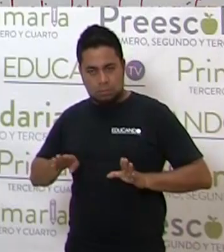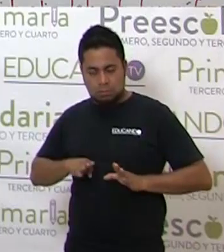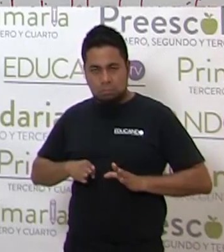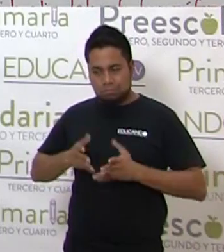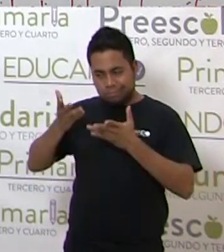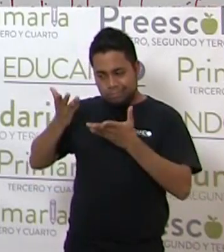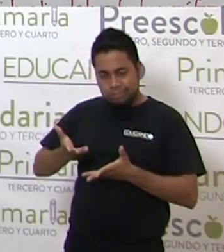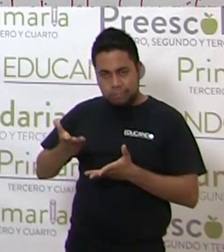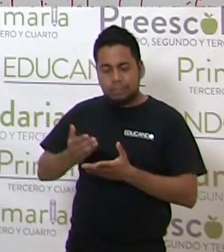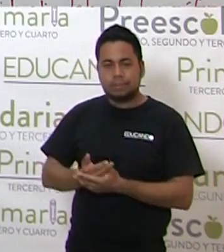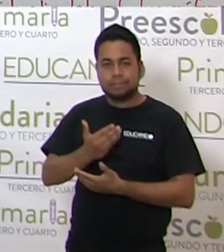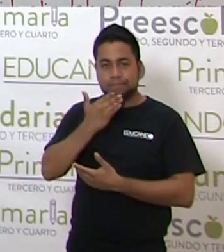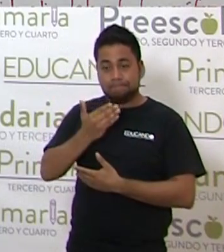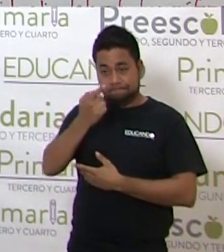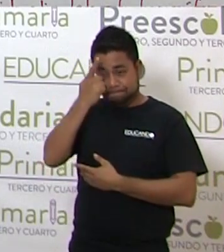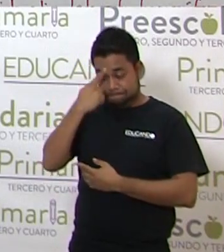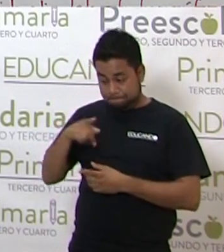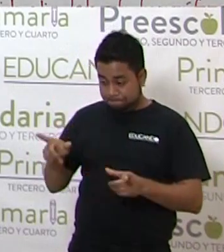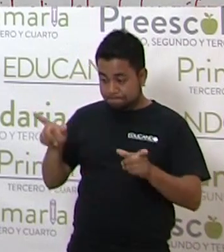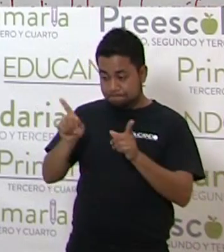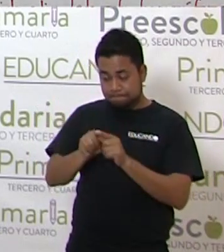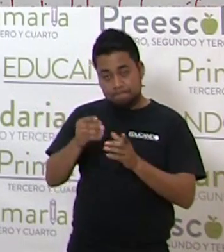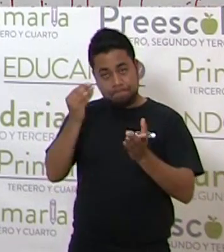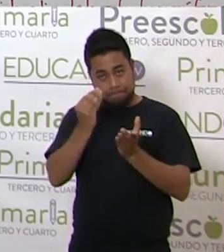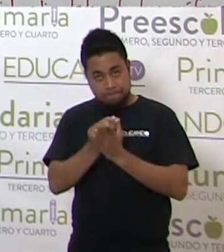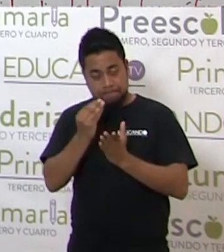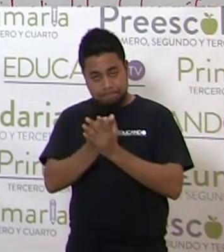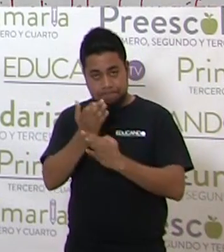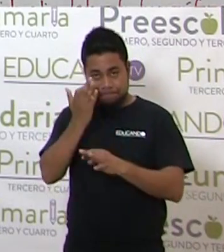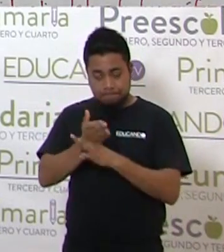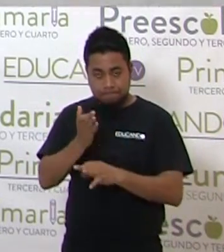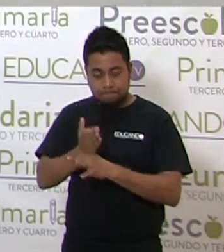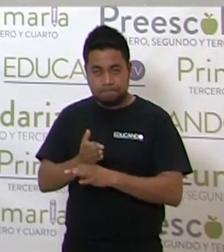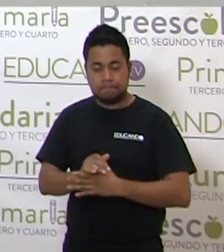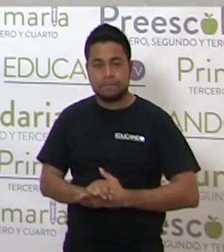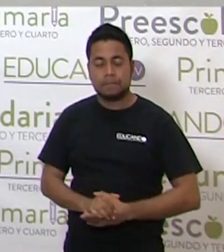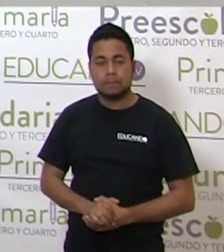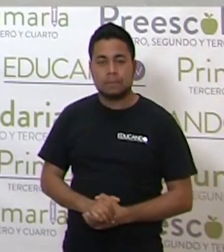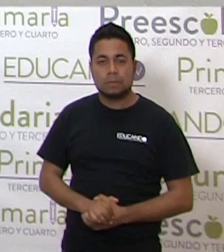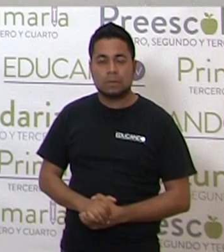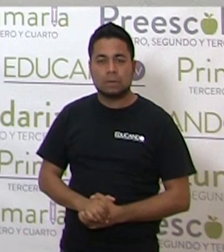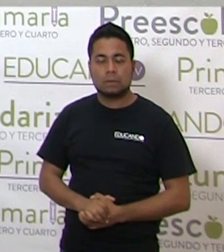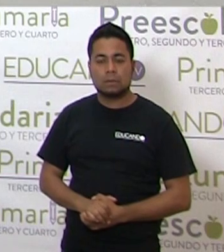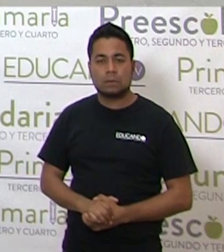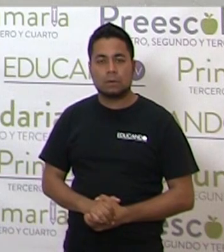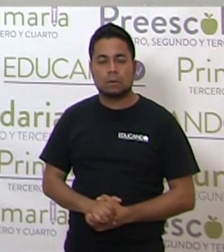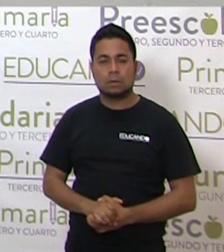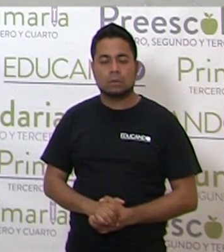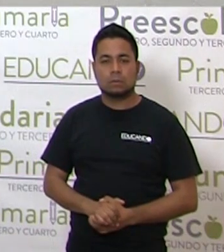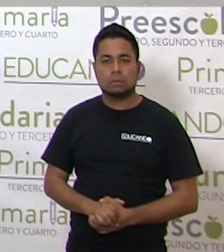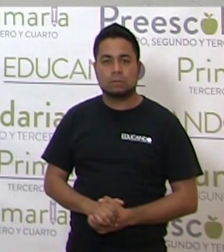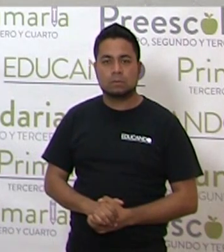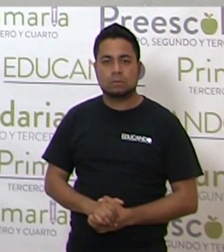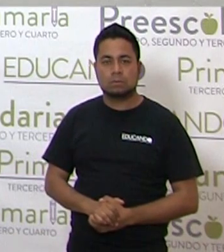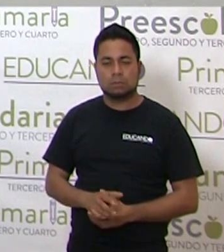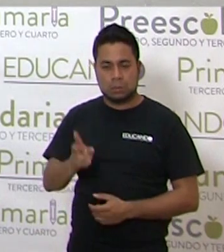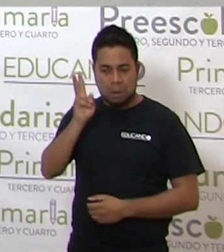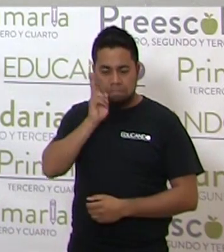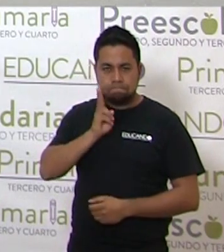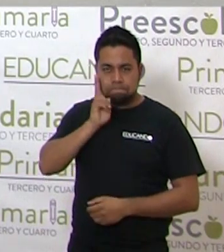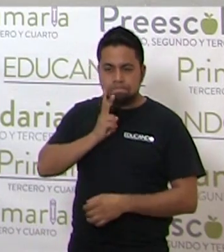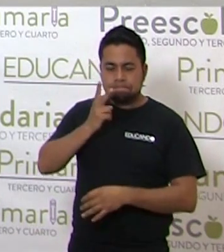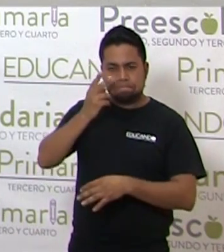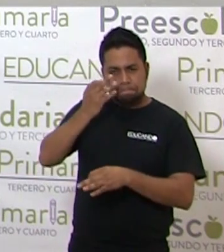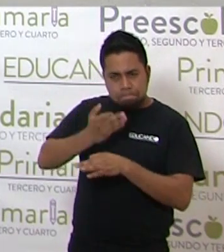tienen. Ahora, para cerrar nuestra clase, vamos a hacer un pequeño mapa conceptual